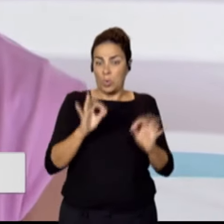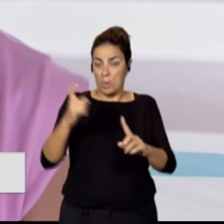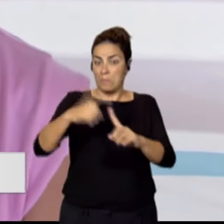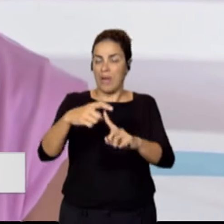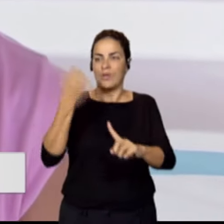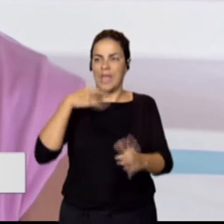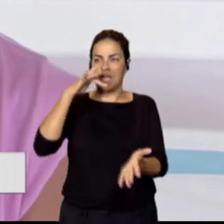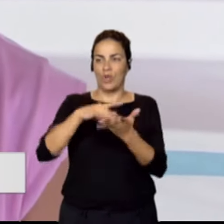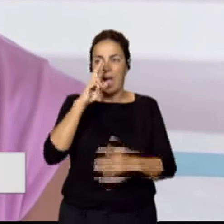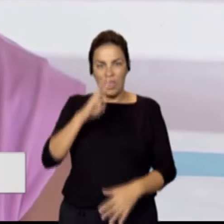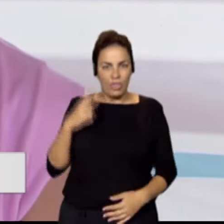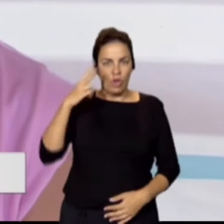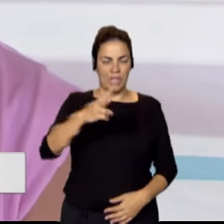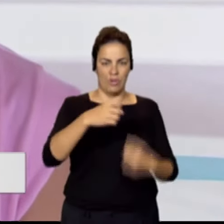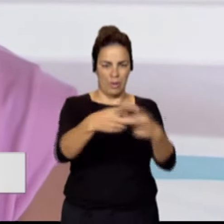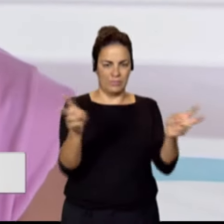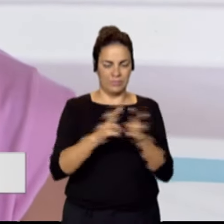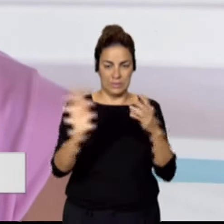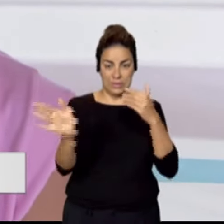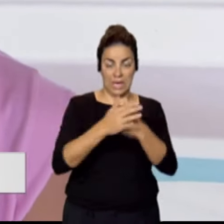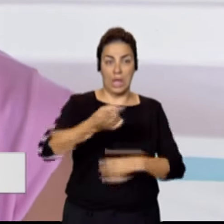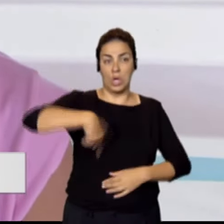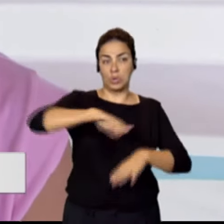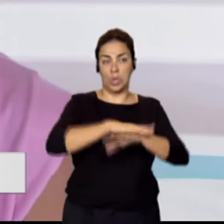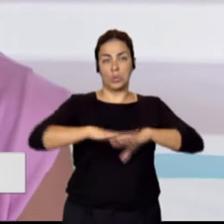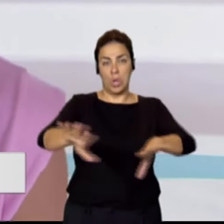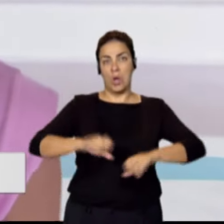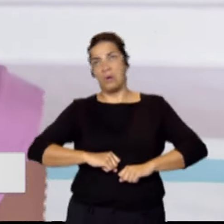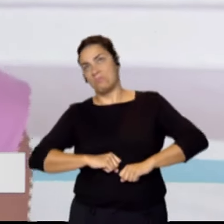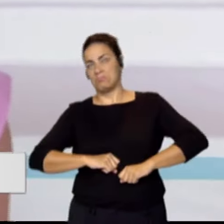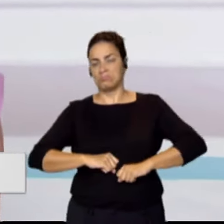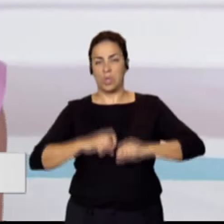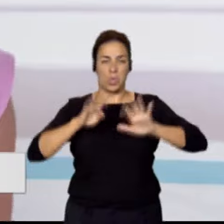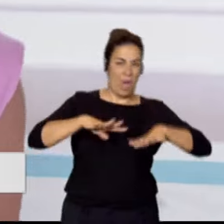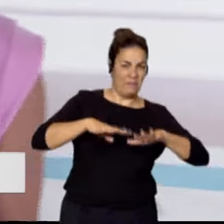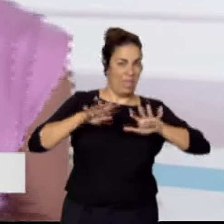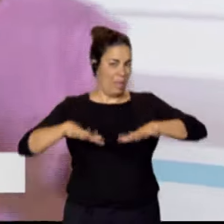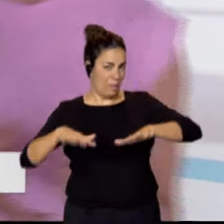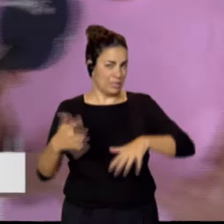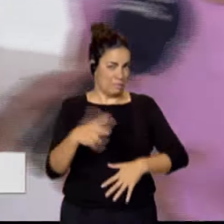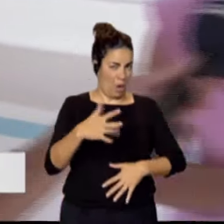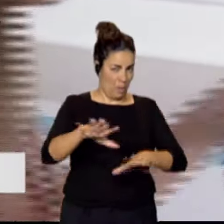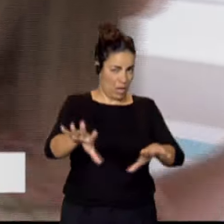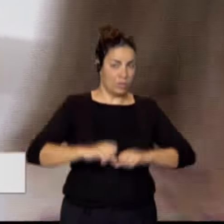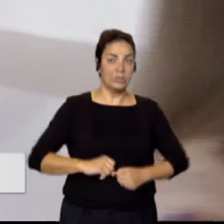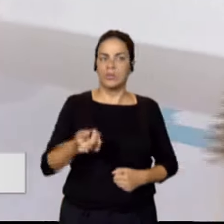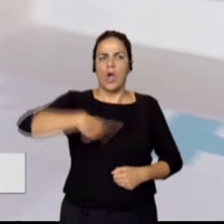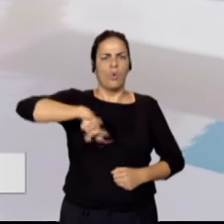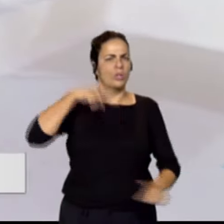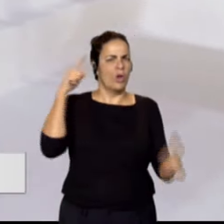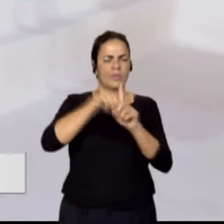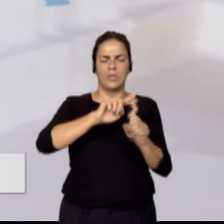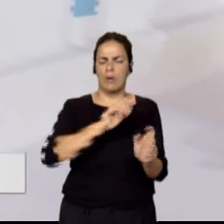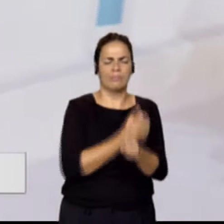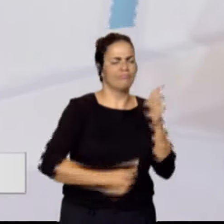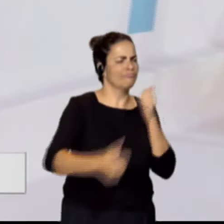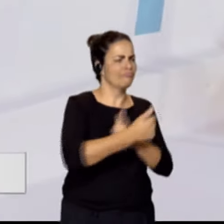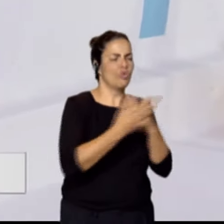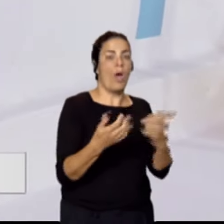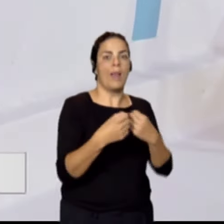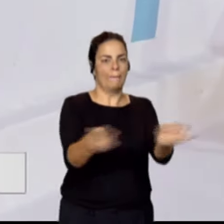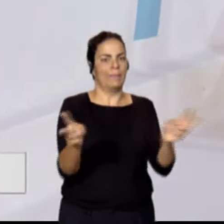años gobernando nosotros pues llevamos al frente aproximadamente 9 10 meses y eh Como primer objetivo nuestro era la apertura de esta piscina no pero nos